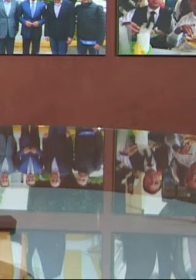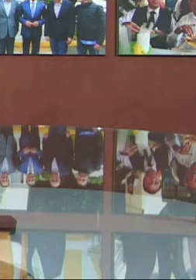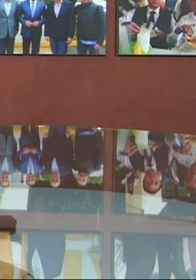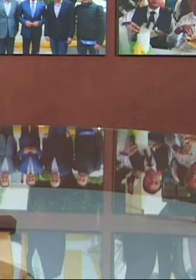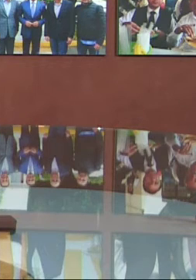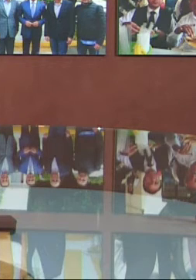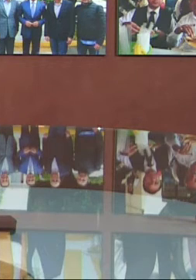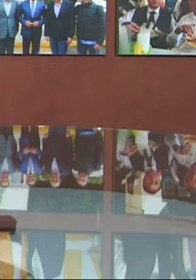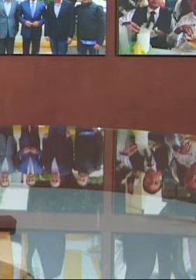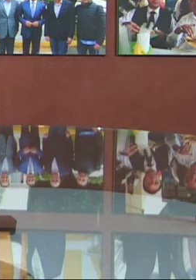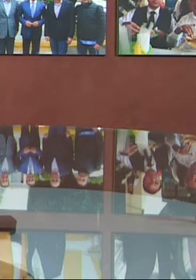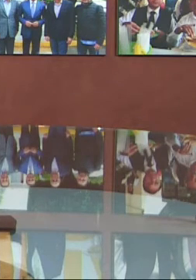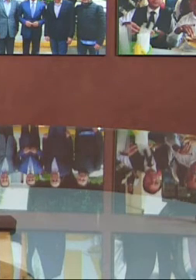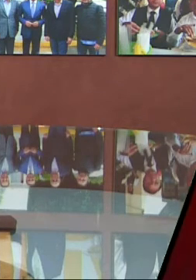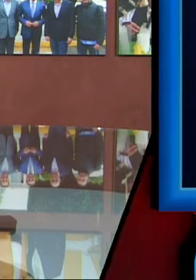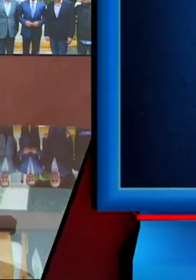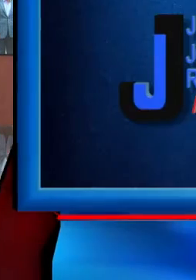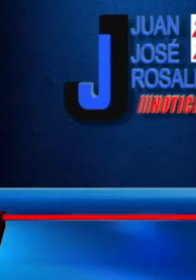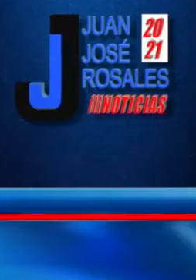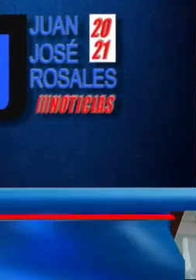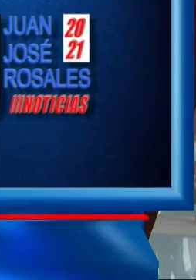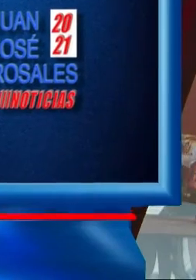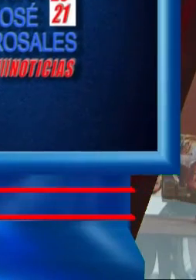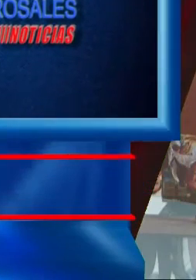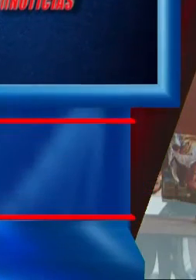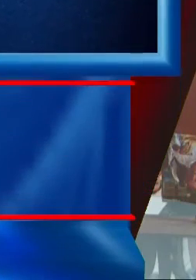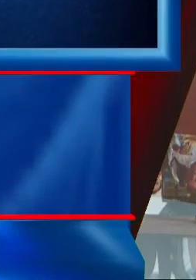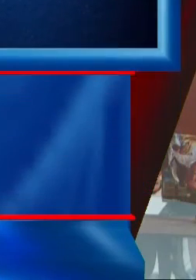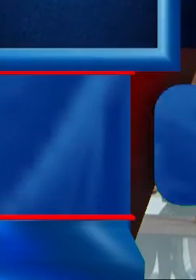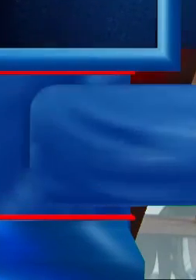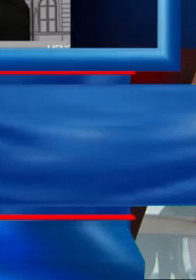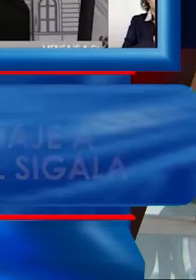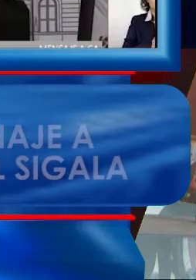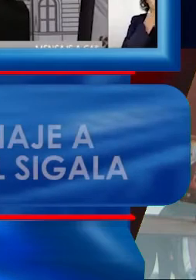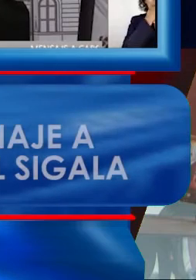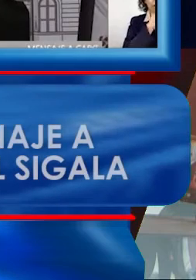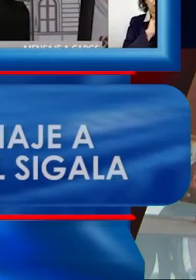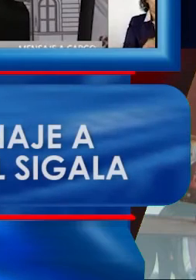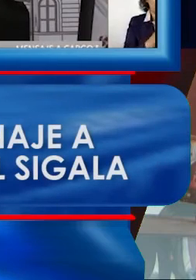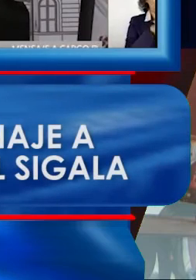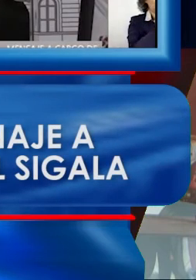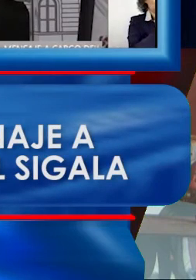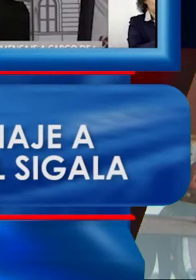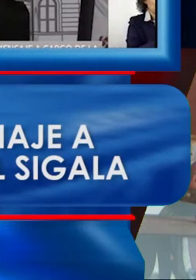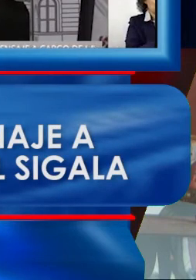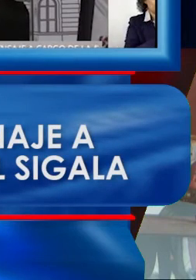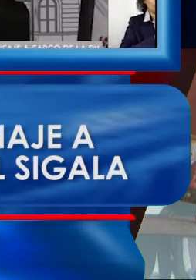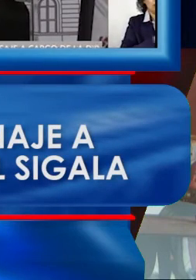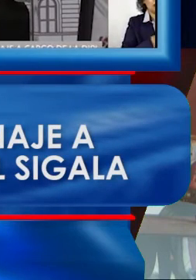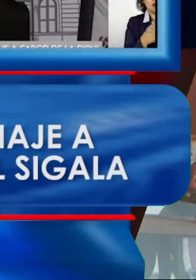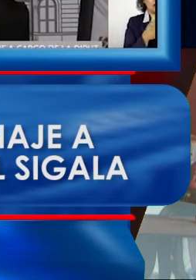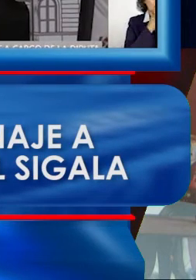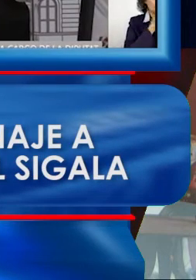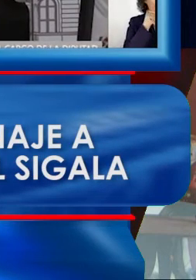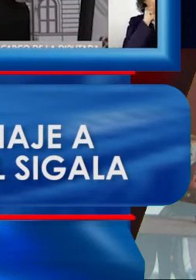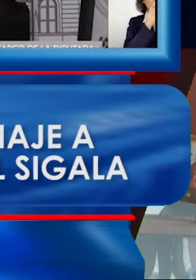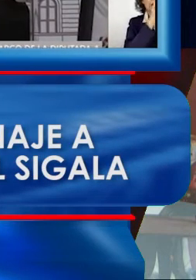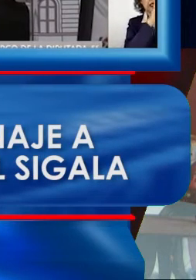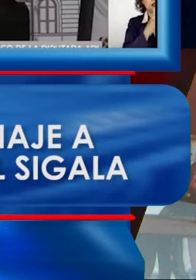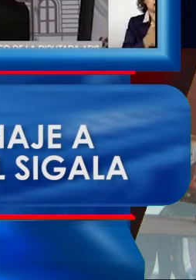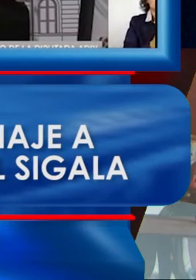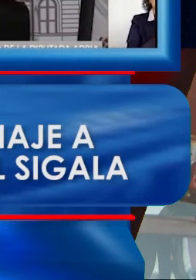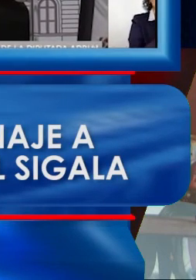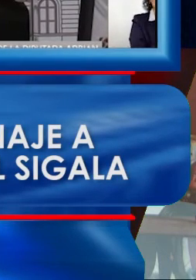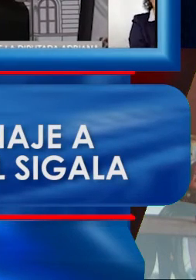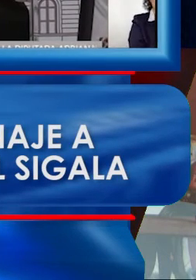Al hacer uso de la palabra en este emotivo evento en el cual se develó una placa en homenaje a